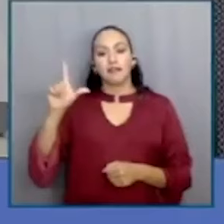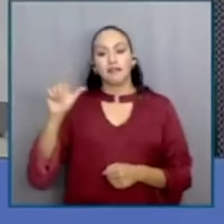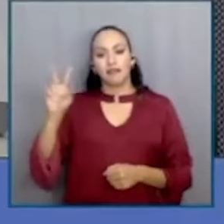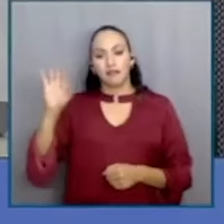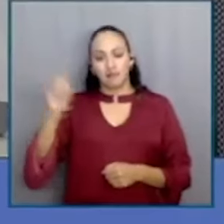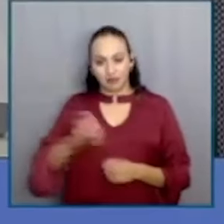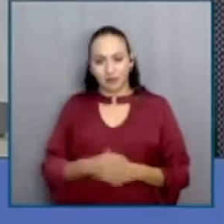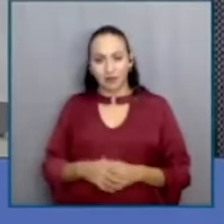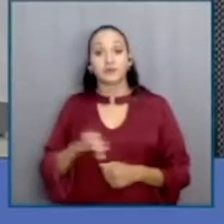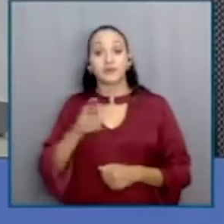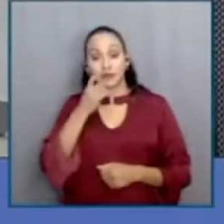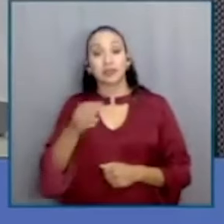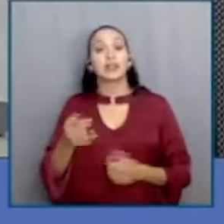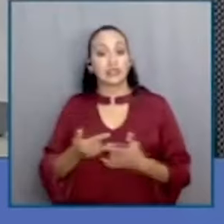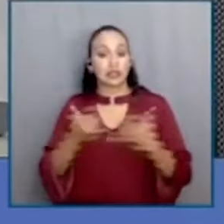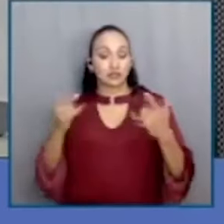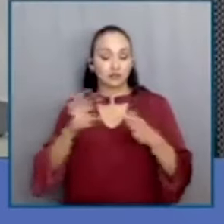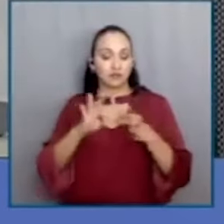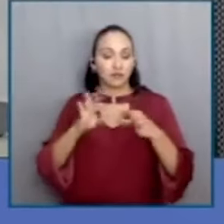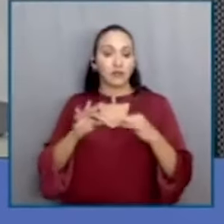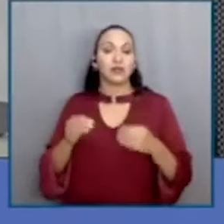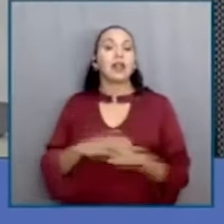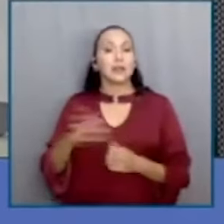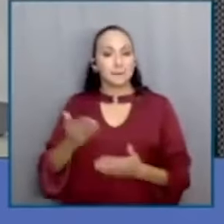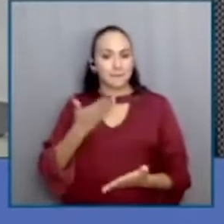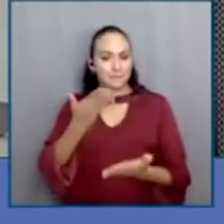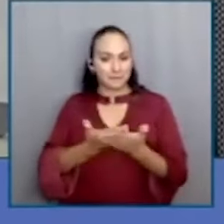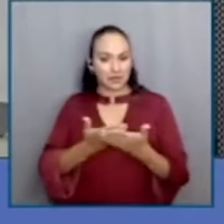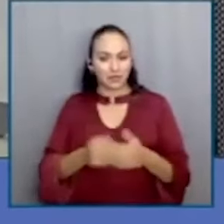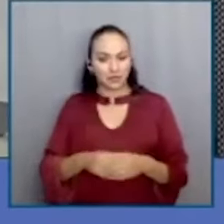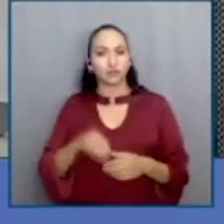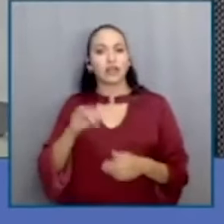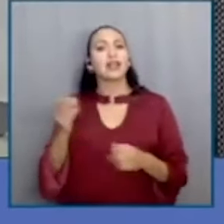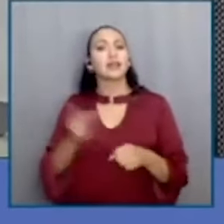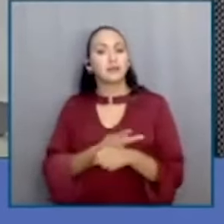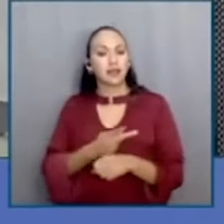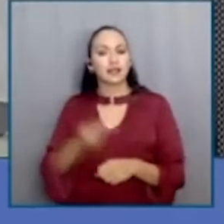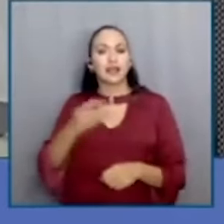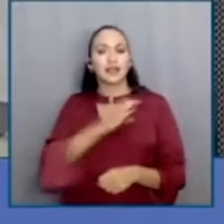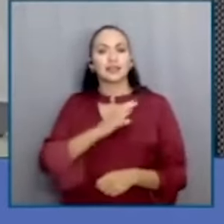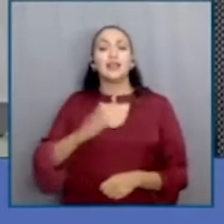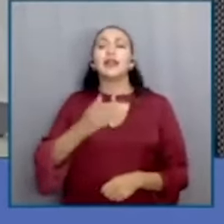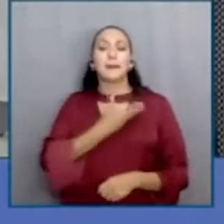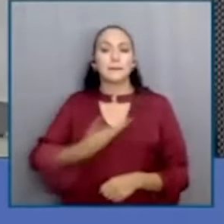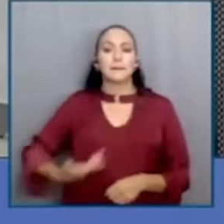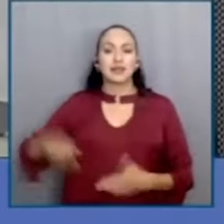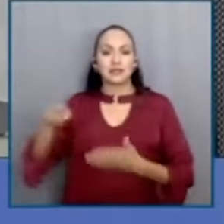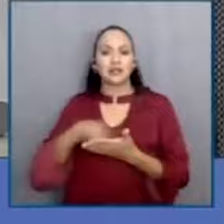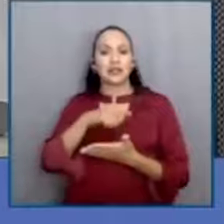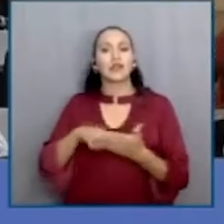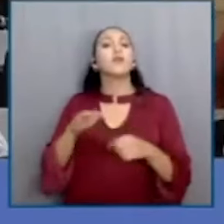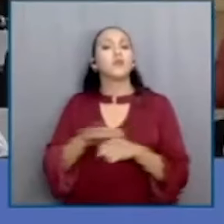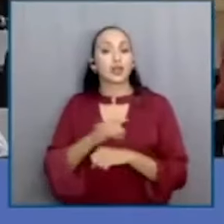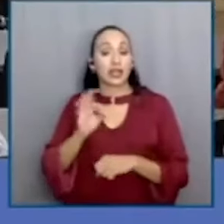recuento histórico y planteó la interrogante sobre la posibilidad de nulidad de la elección de presidente de la República por rebase de topes de gasto